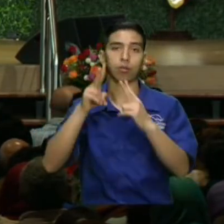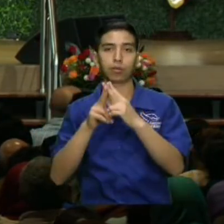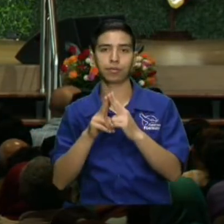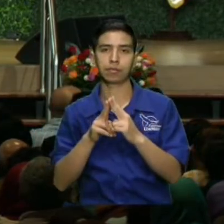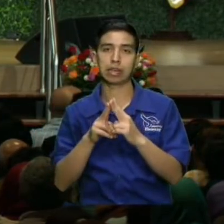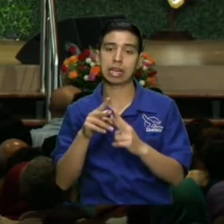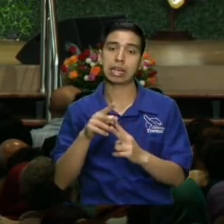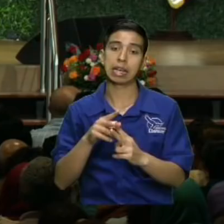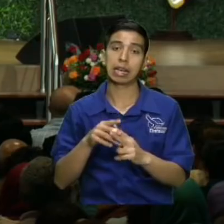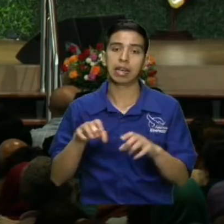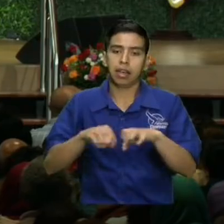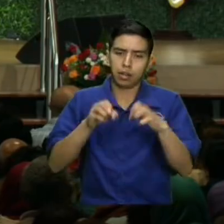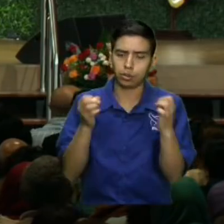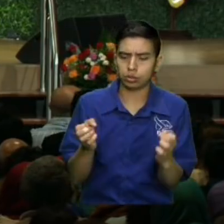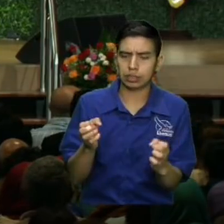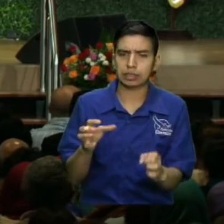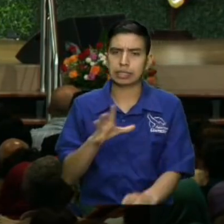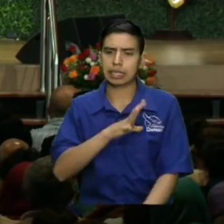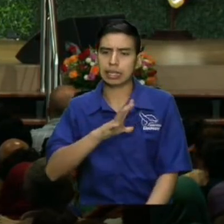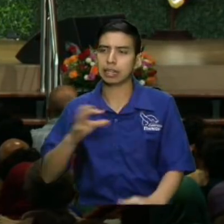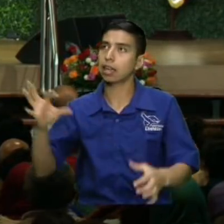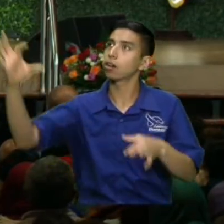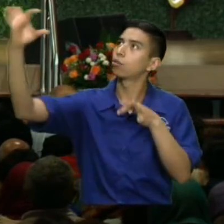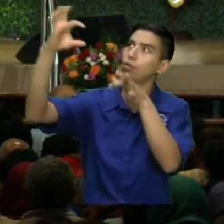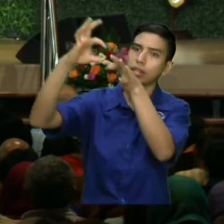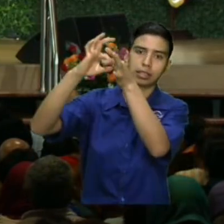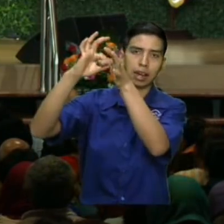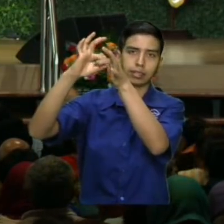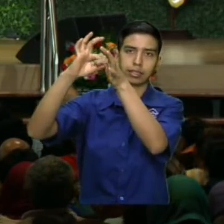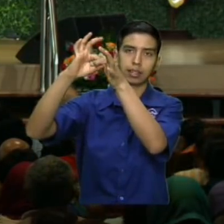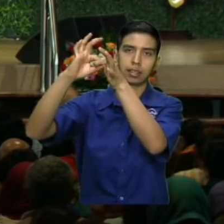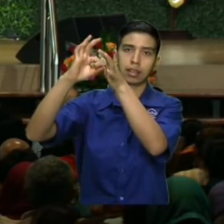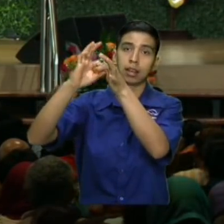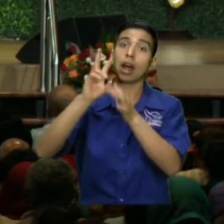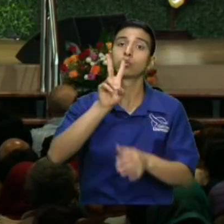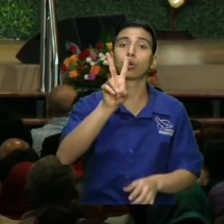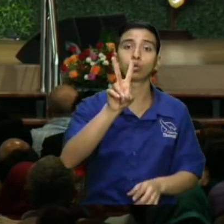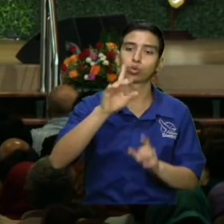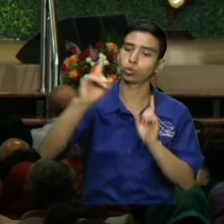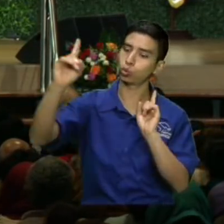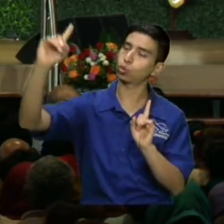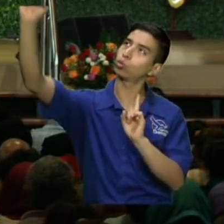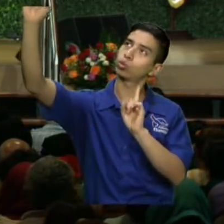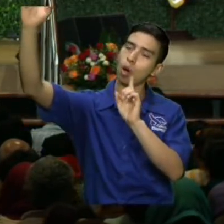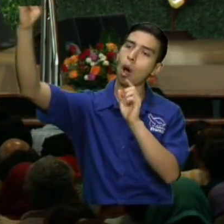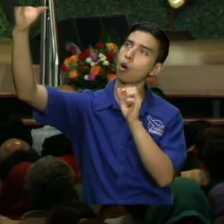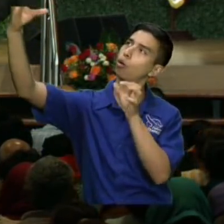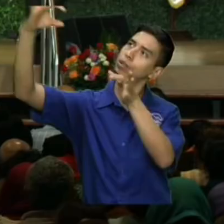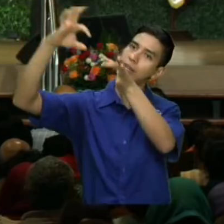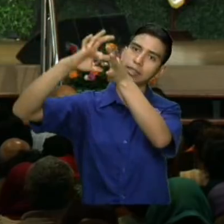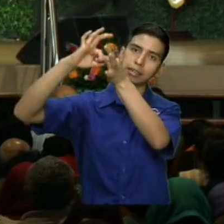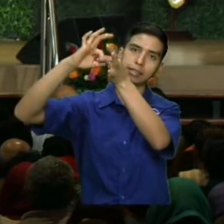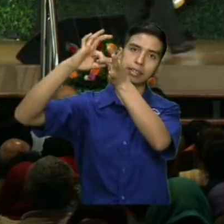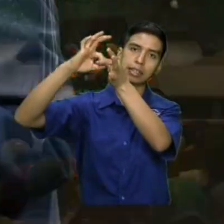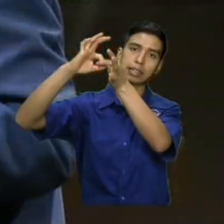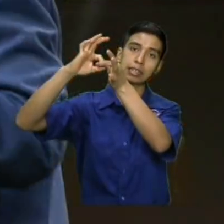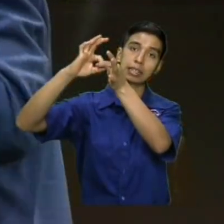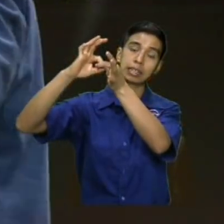tiene que conectar el espíritu de Dios con el espíritu del hombre. Y ahí hace una explosión de